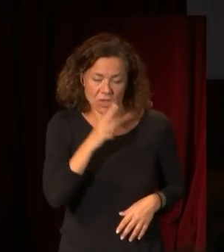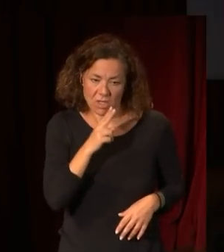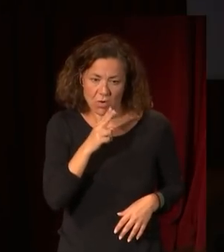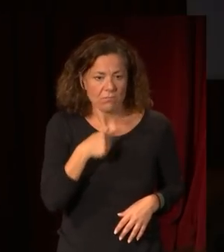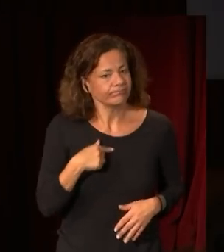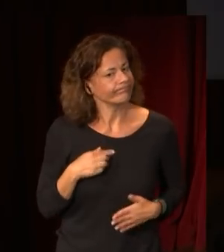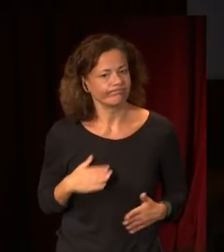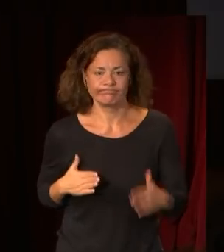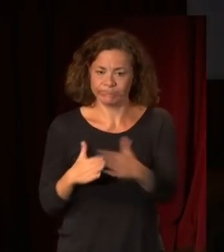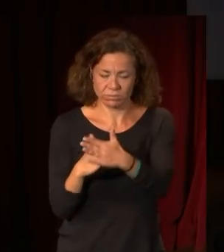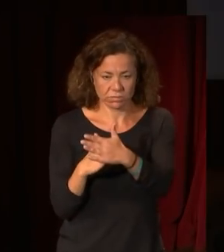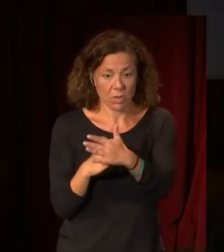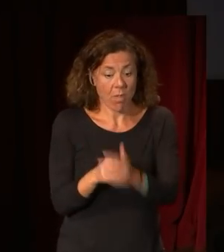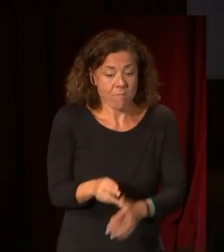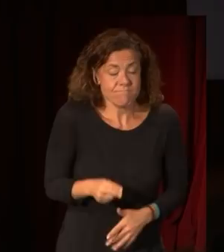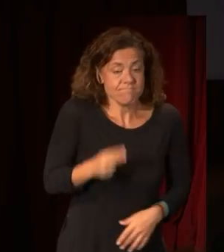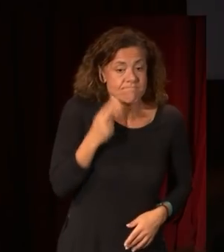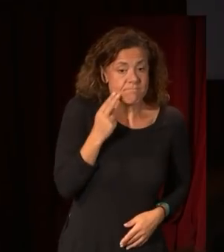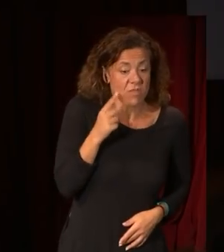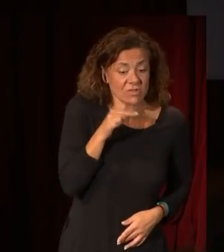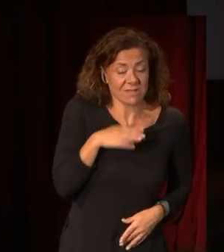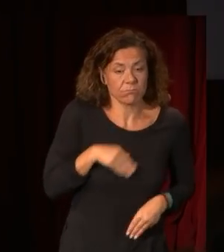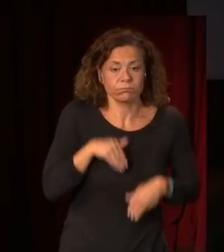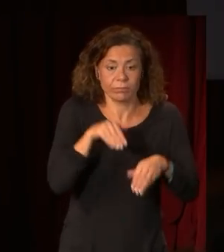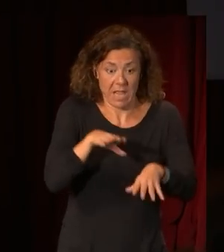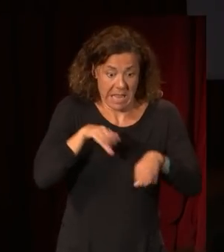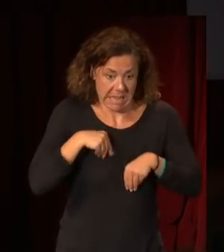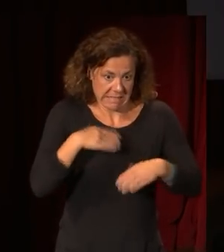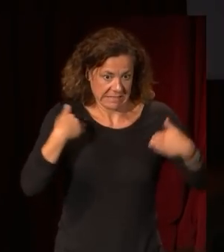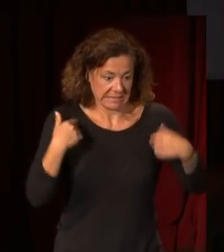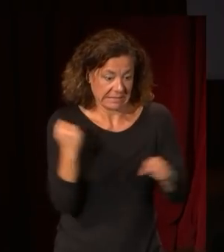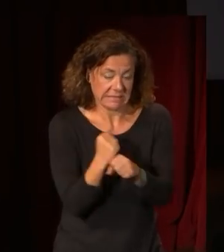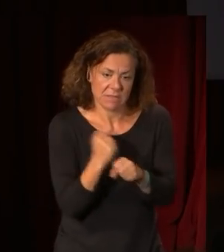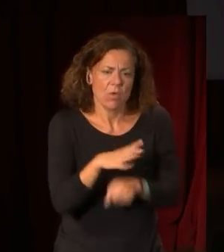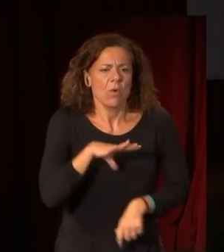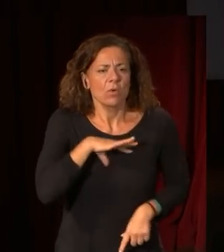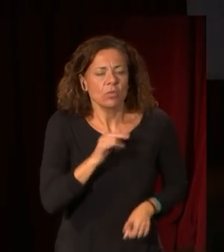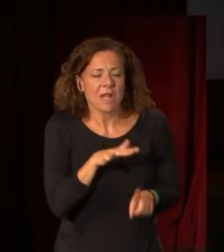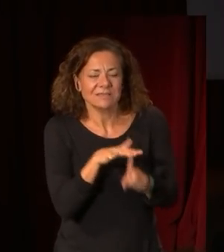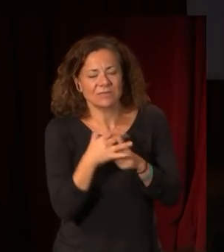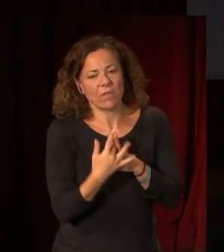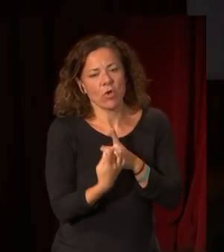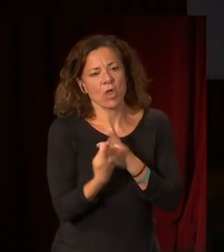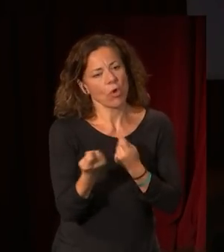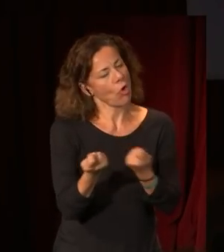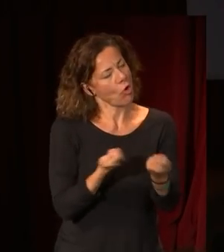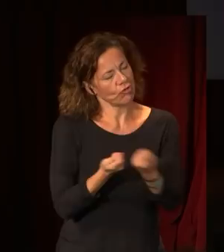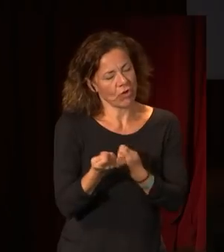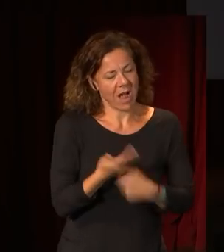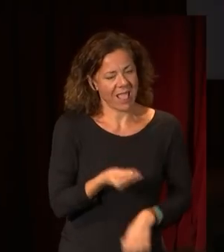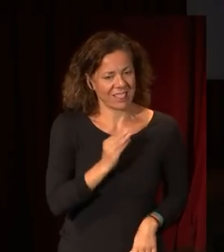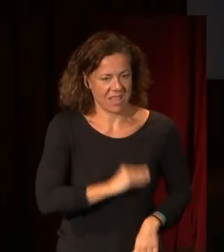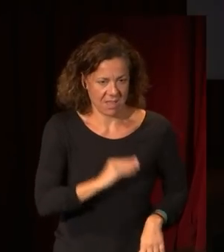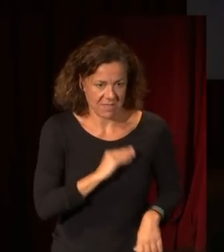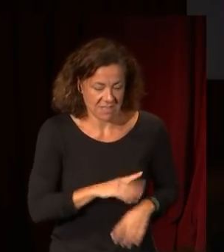nombramiento temeroso de que esta nueva de nuevo cargo le otorgará una posición demasiado dominante en